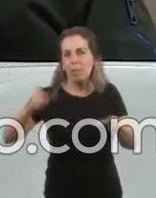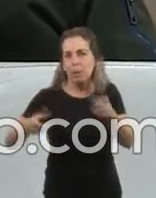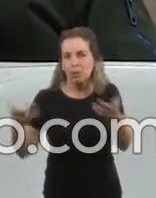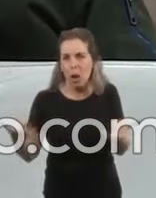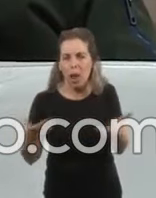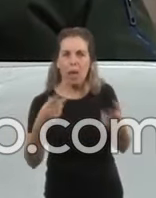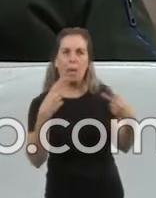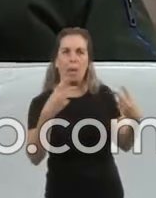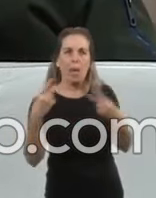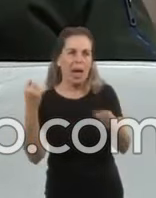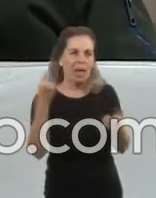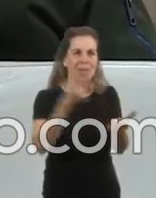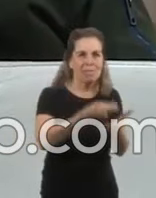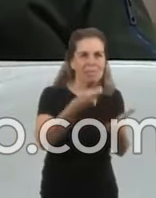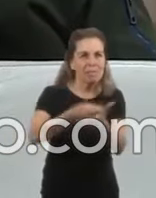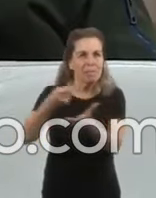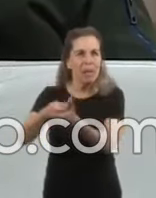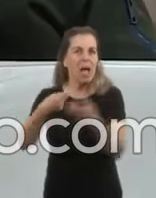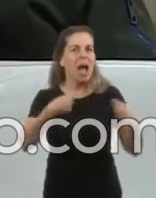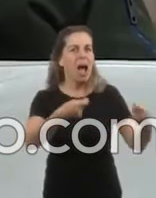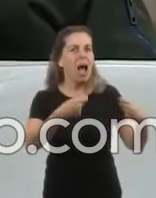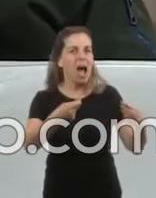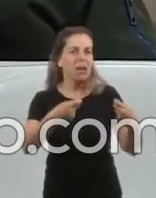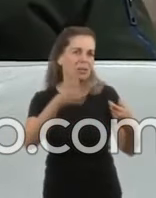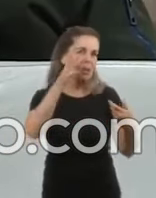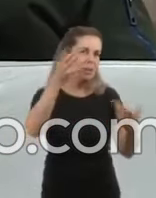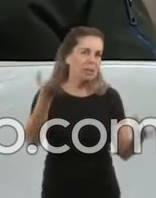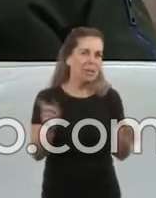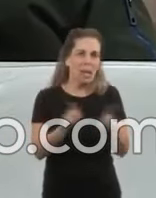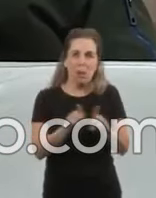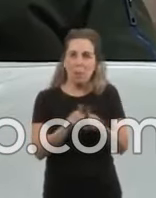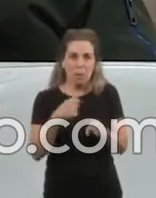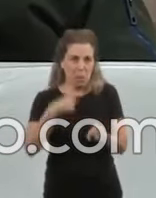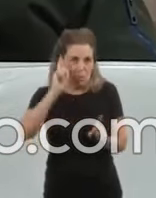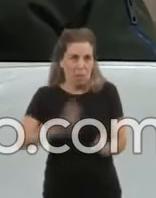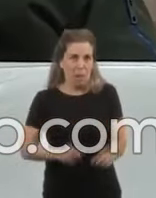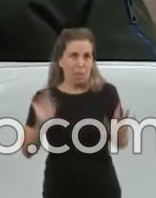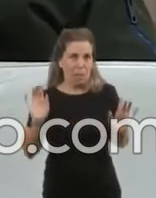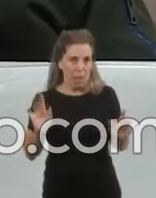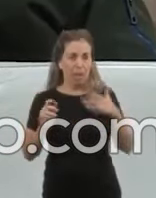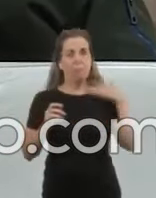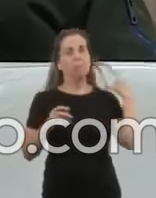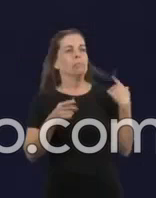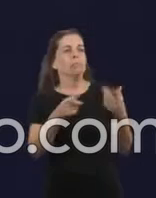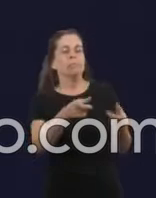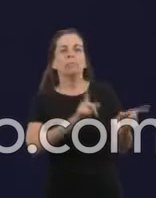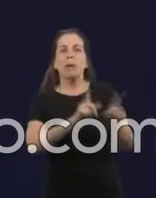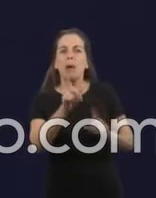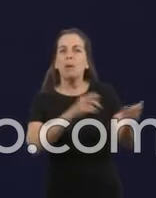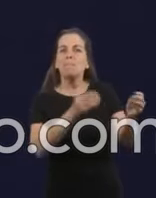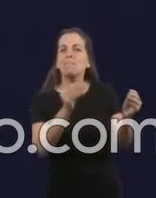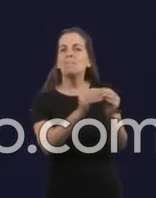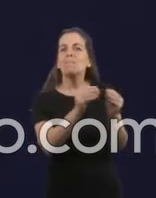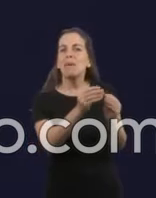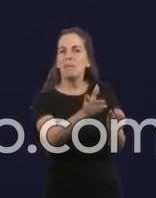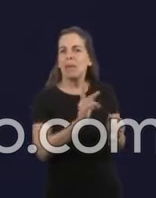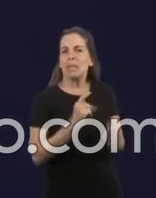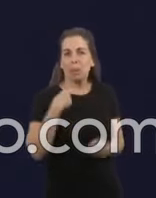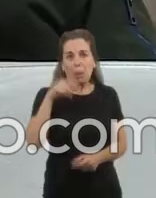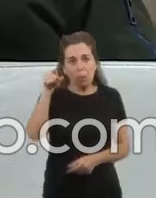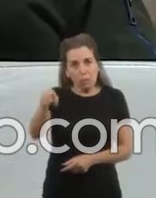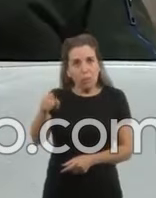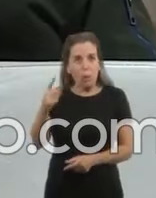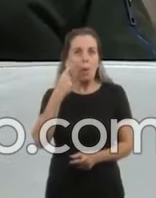cubrir ese gasto de hecho te lo digo todos los días vengo y a veces me di vos que lo tenés aor No de hecho me lo has consultado claro no tenés la